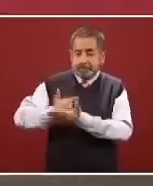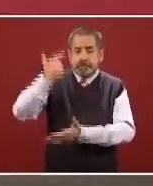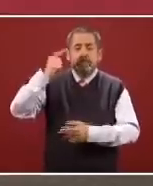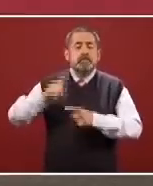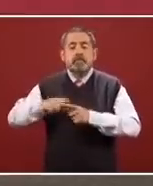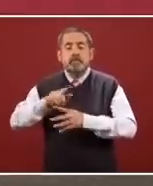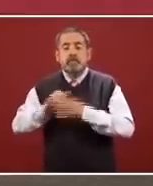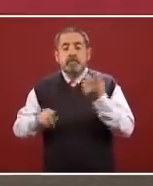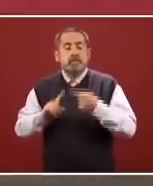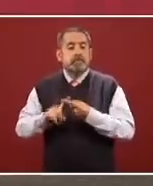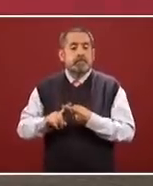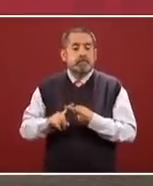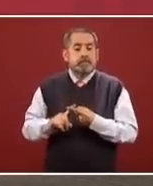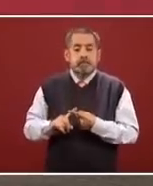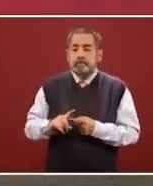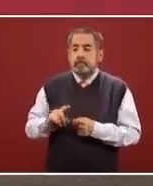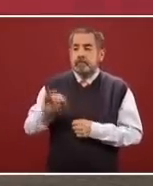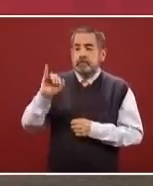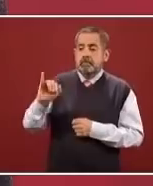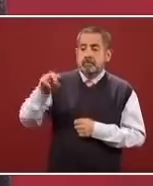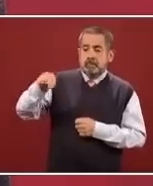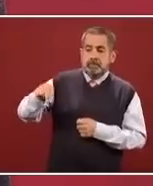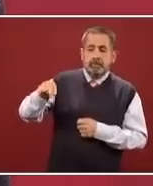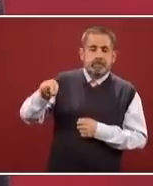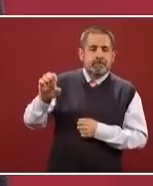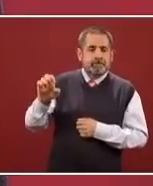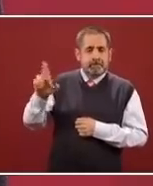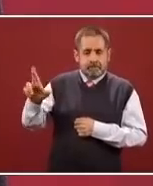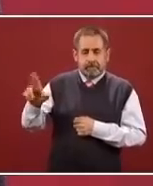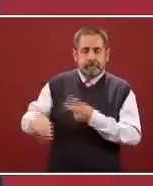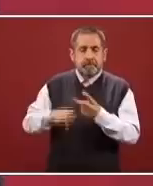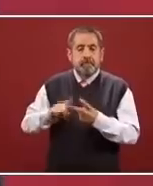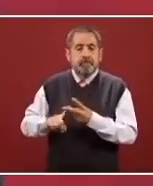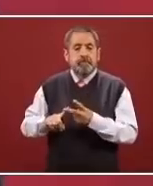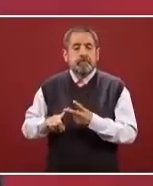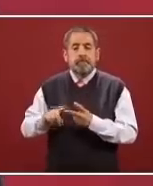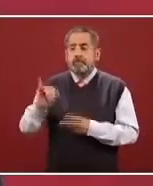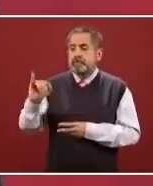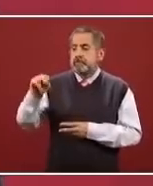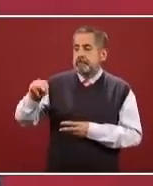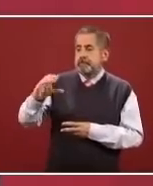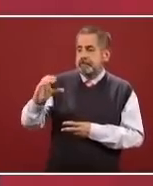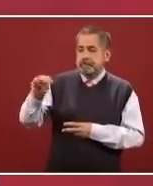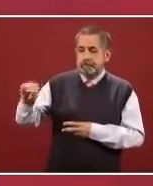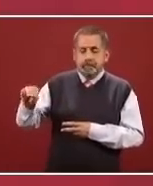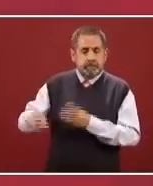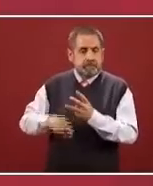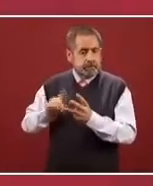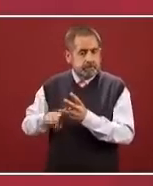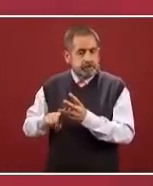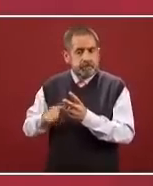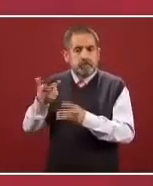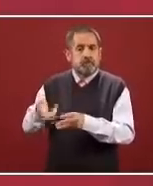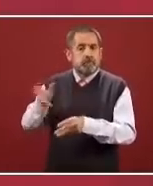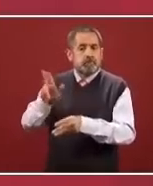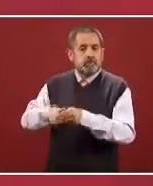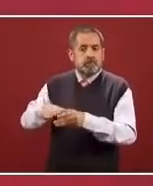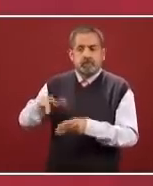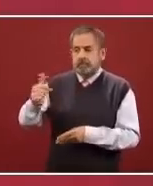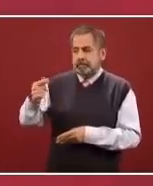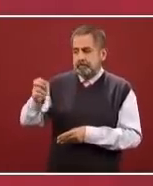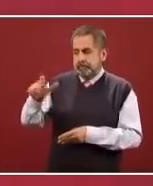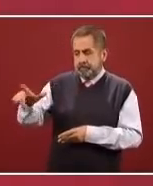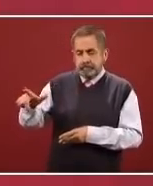son el Instituto Nacional de Enfermedades Respiratorias, el Instituto Nacional de Ciencias Médicas y Nutrición, el Hospital General de México